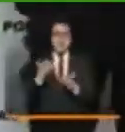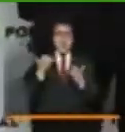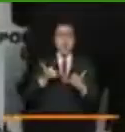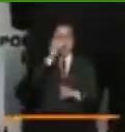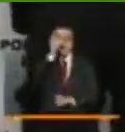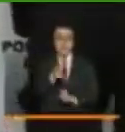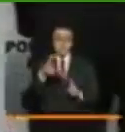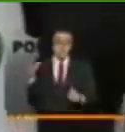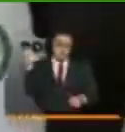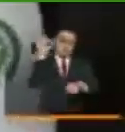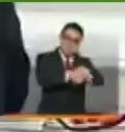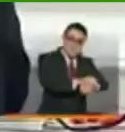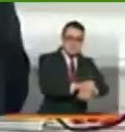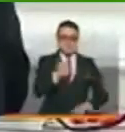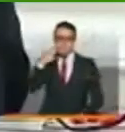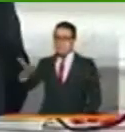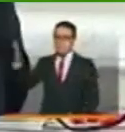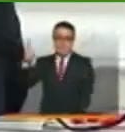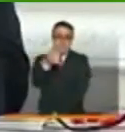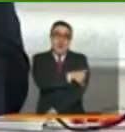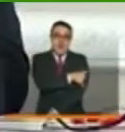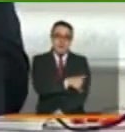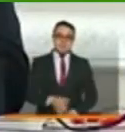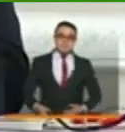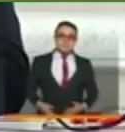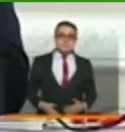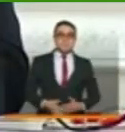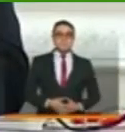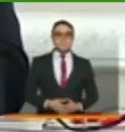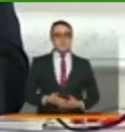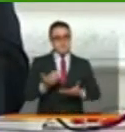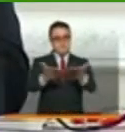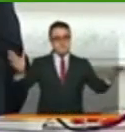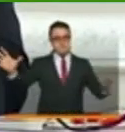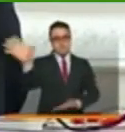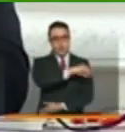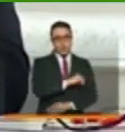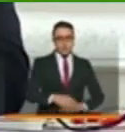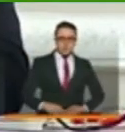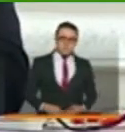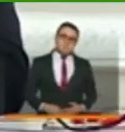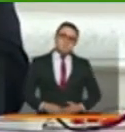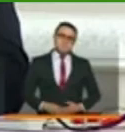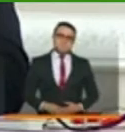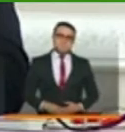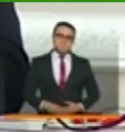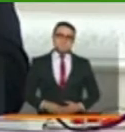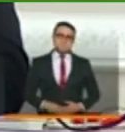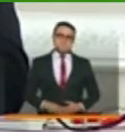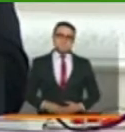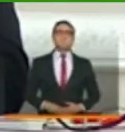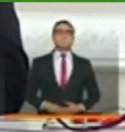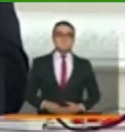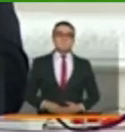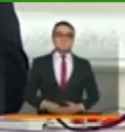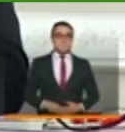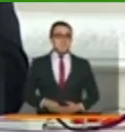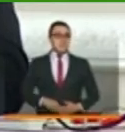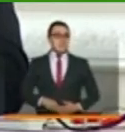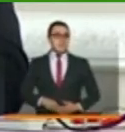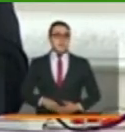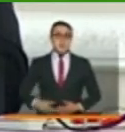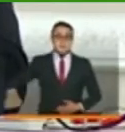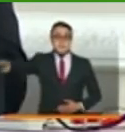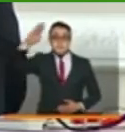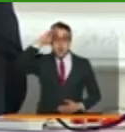este disidente de las FARC. Quiero compartirles a todos ustedes que cayó en una operación articulada